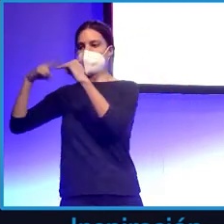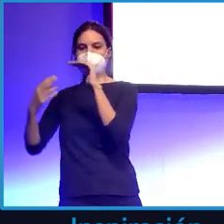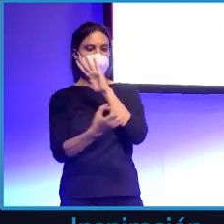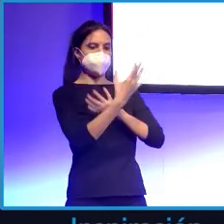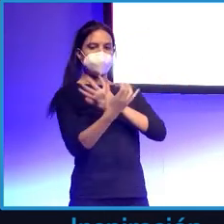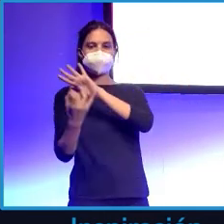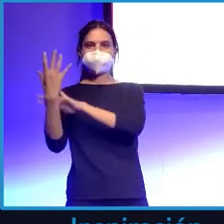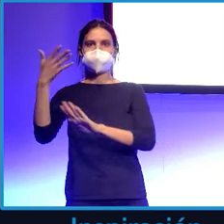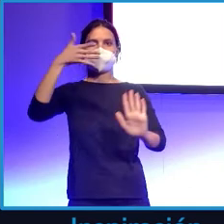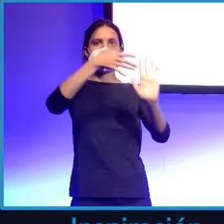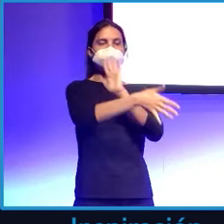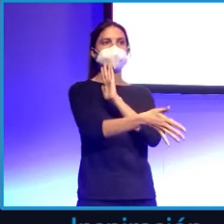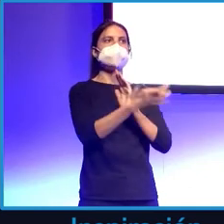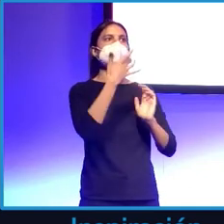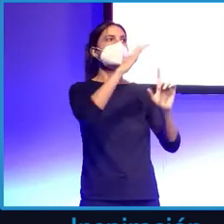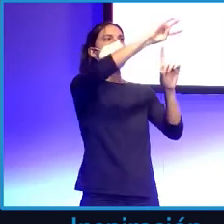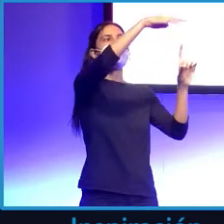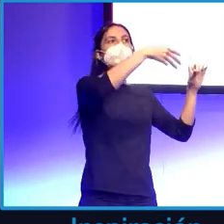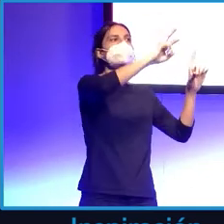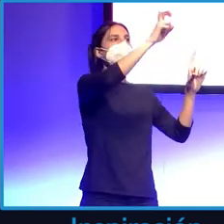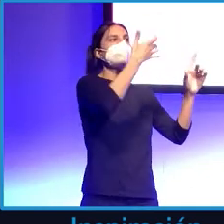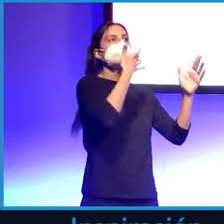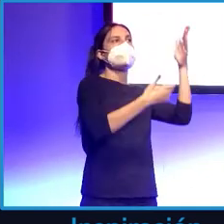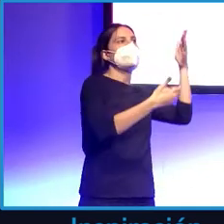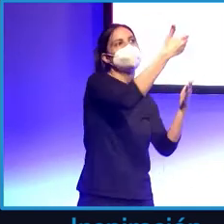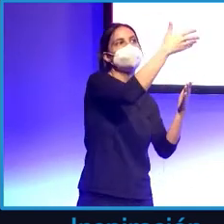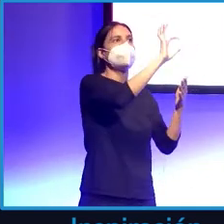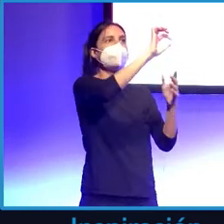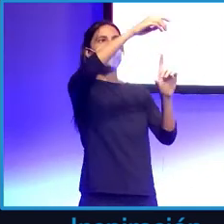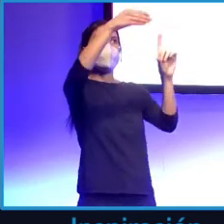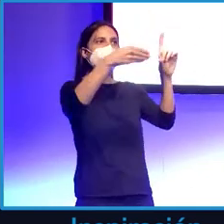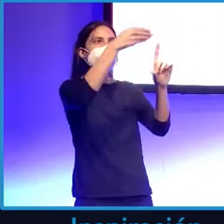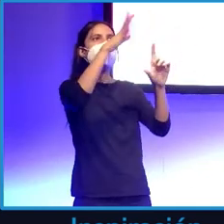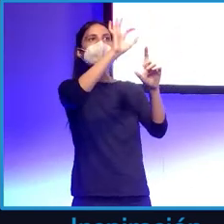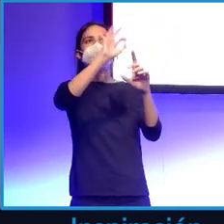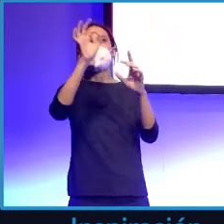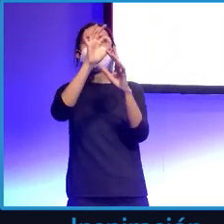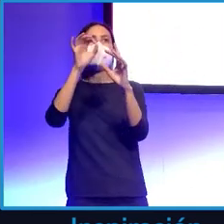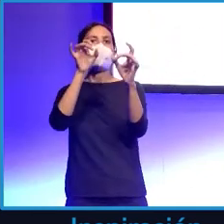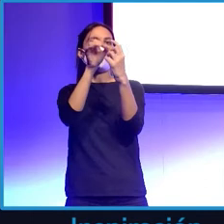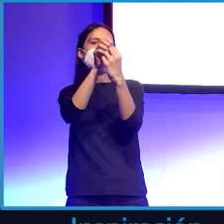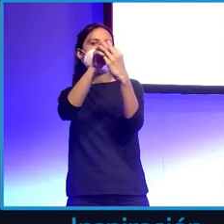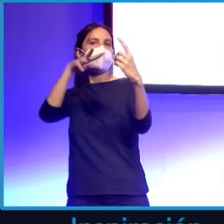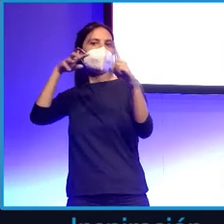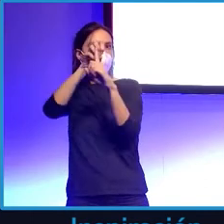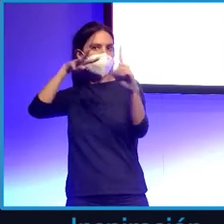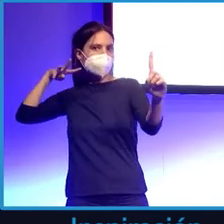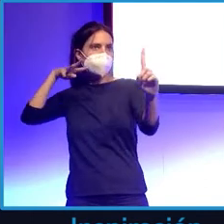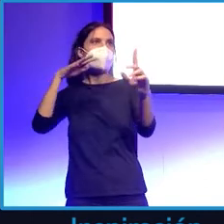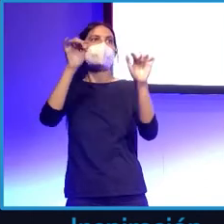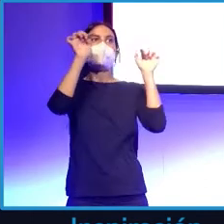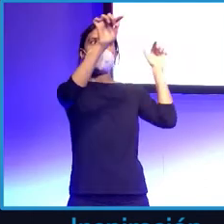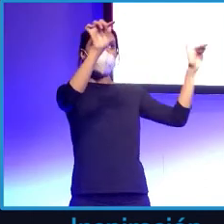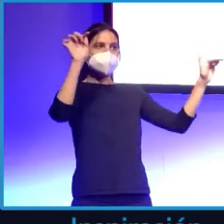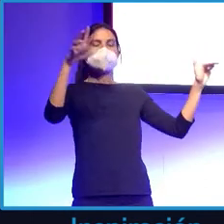una mención que obtenemos en otra web un periódico un blog un foro cualquier de estos sitios donde alguien nos puede